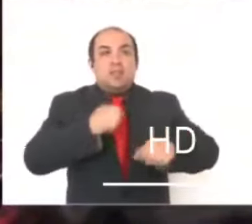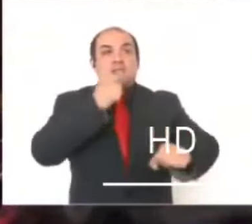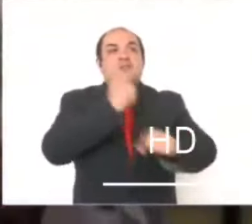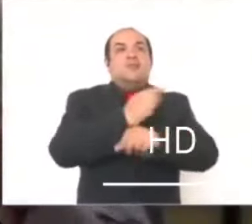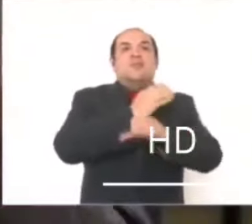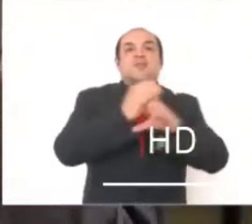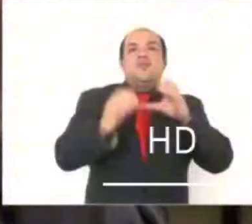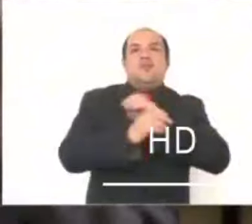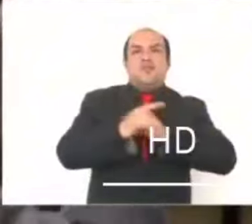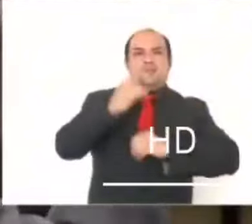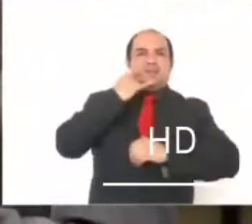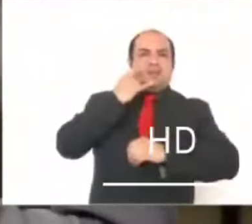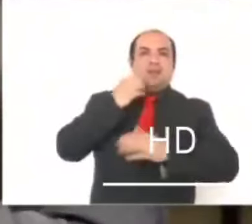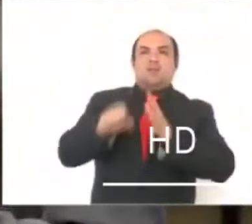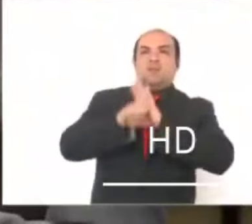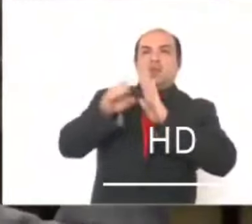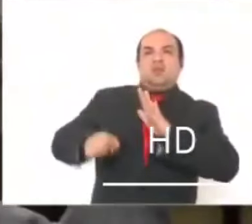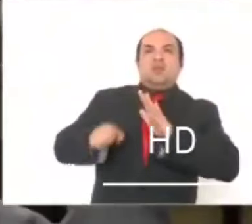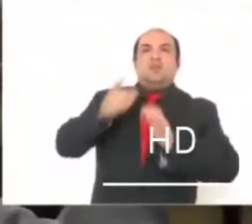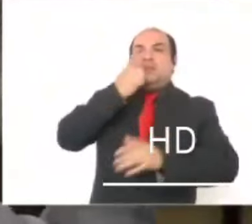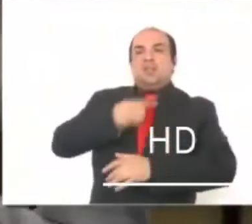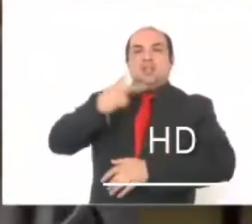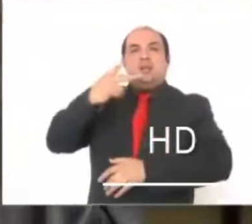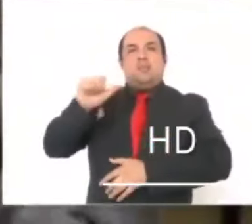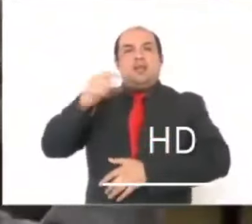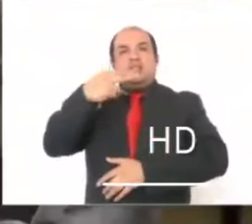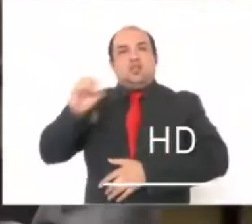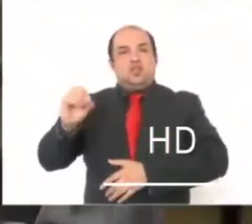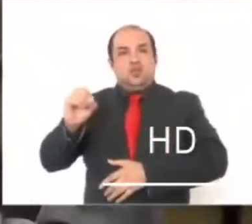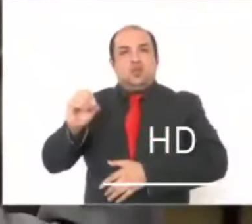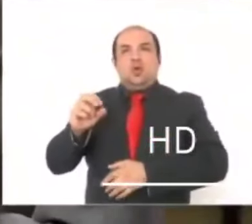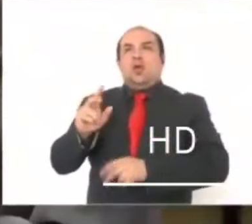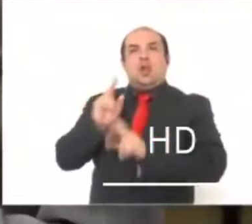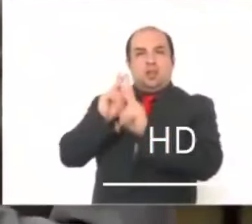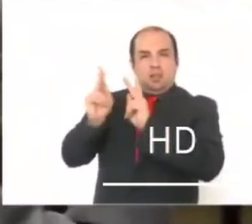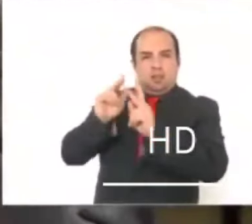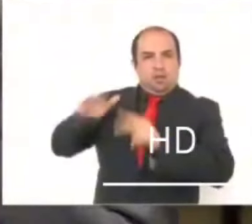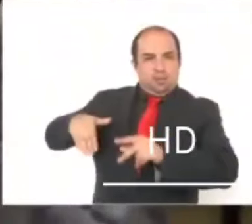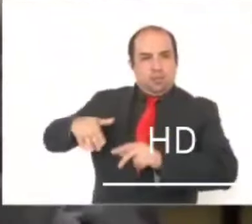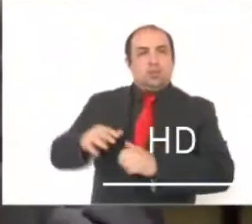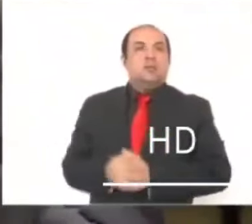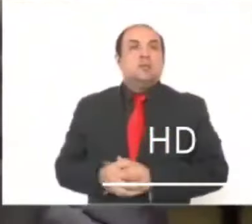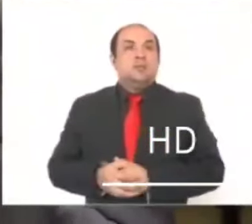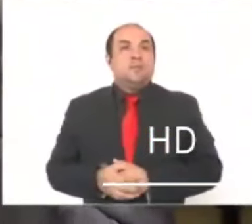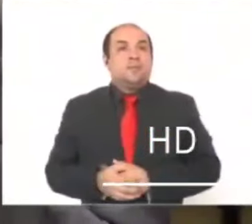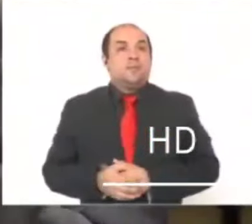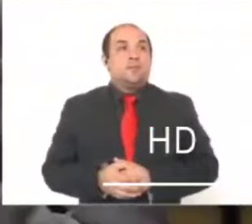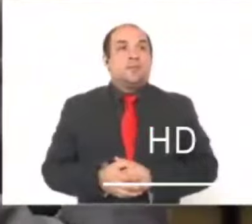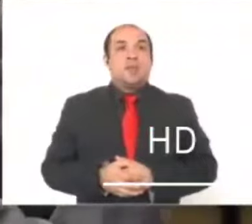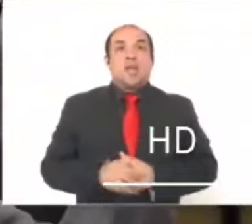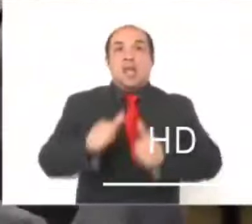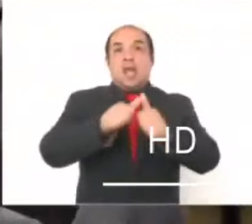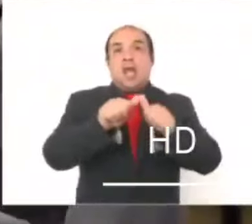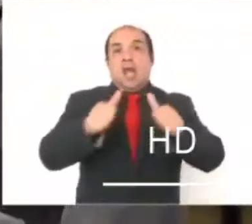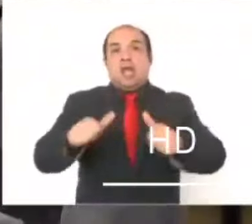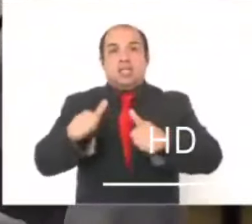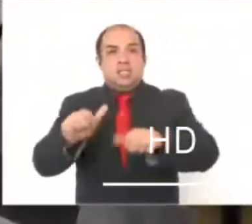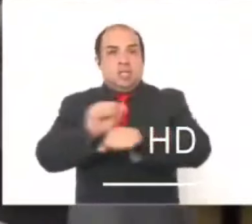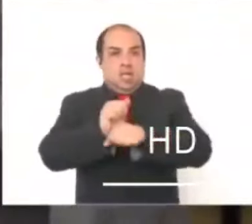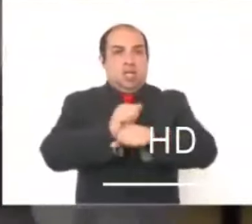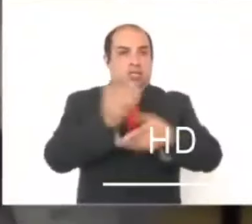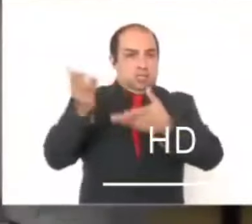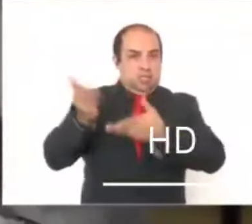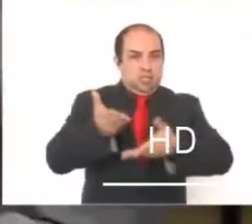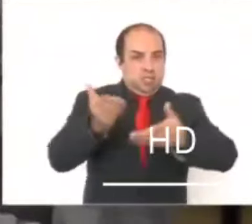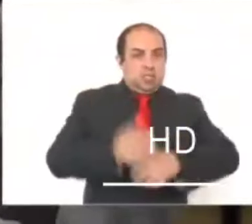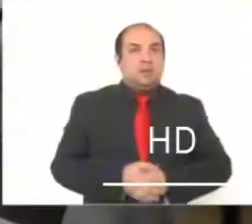raras. Me cuenta, por ejemplo, Pacho Paredes, que le estuve hablando con él, que con muchos artistas que llegaba, por ejemplo, Zainido Connor la